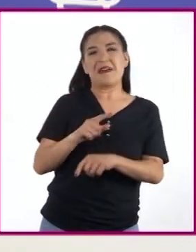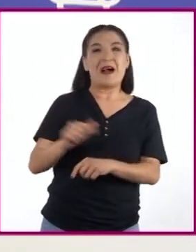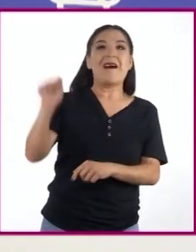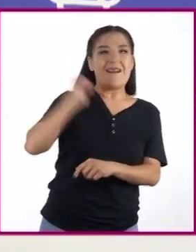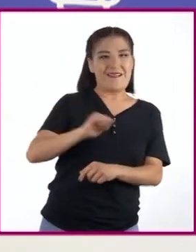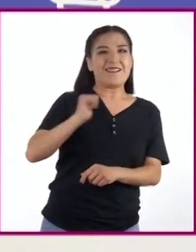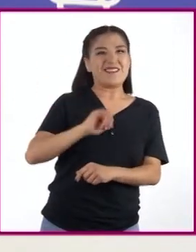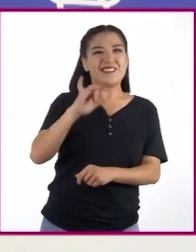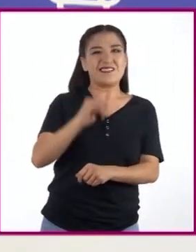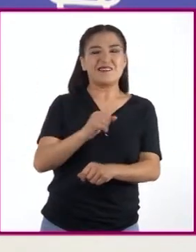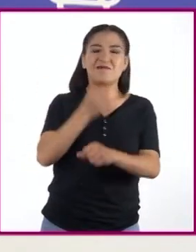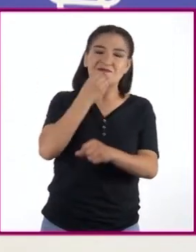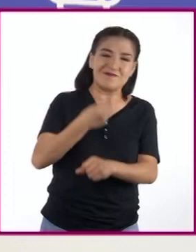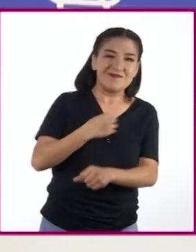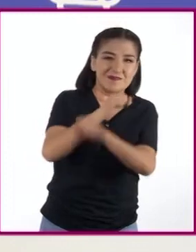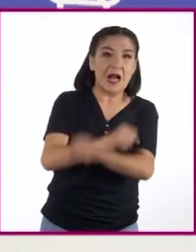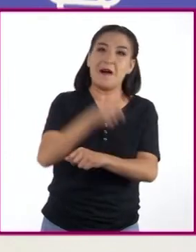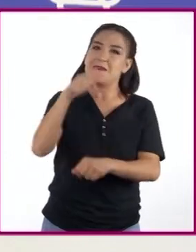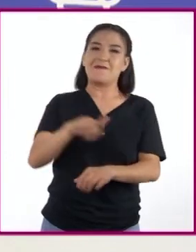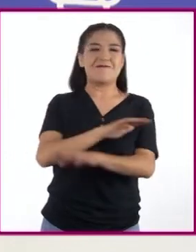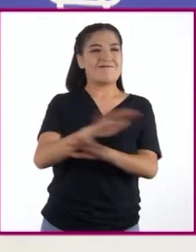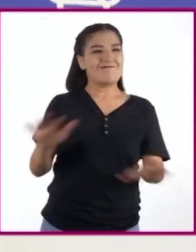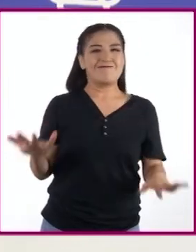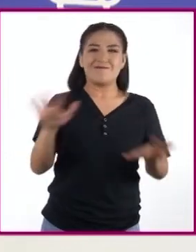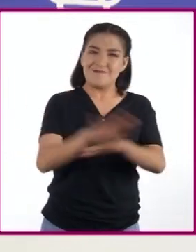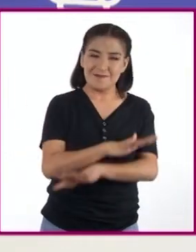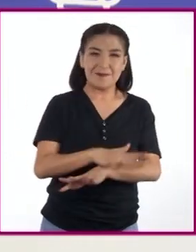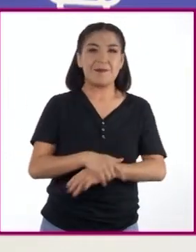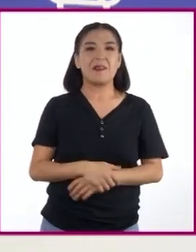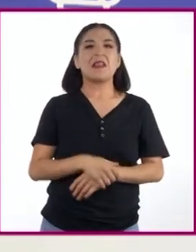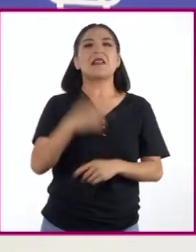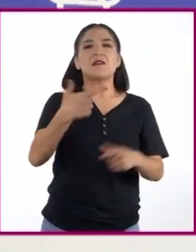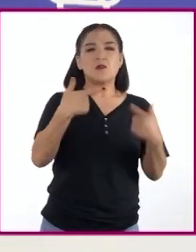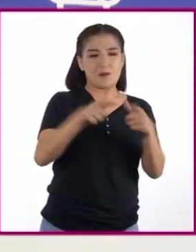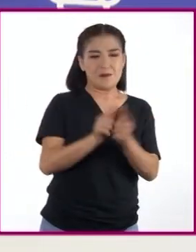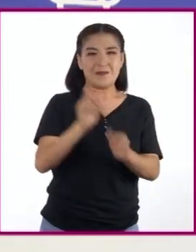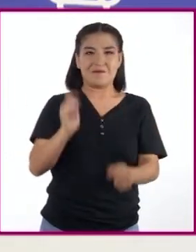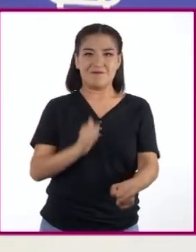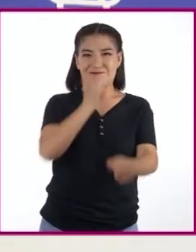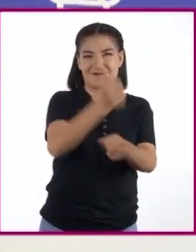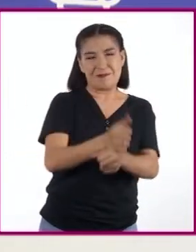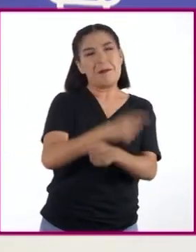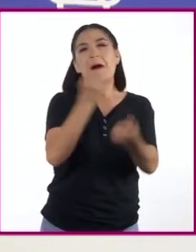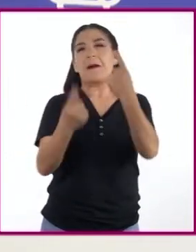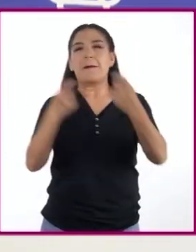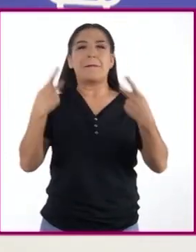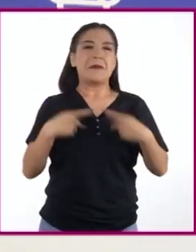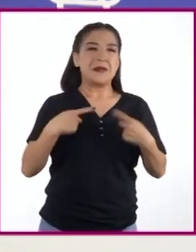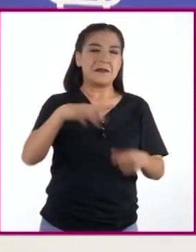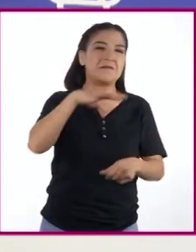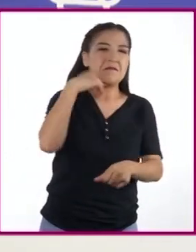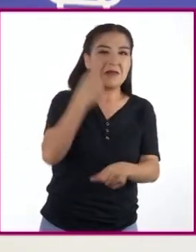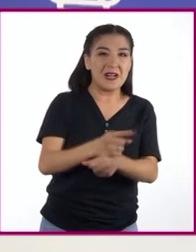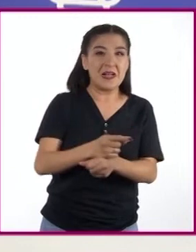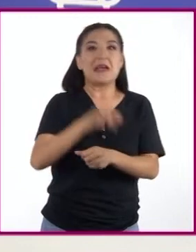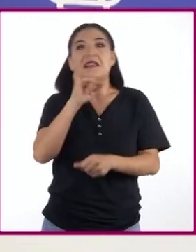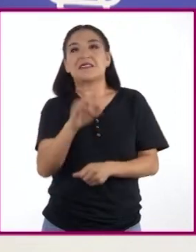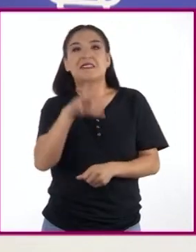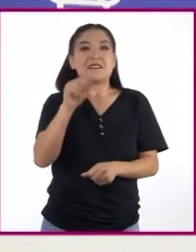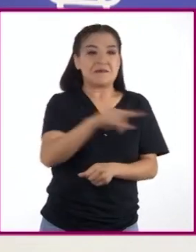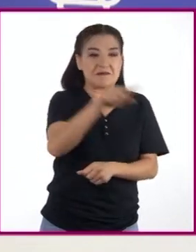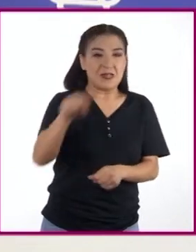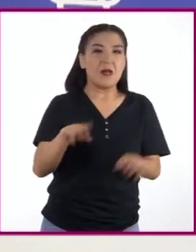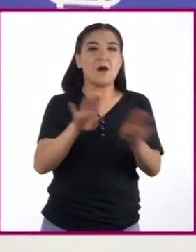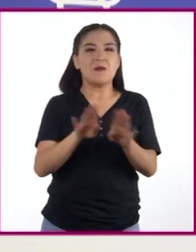épocas anteriores. Un tercer grupo de población que emigró, algunos de manera voluntaria y muchos más